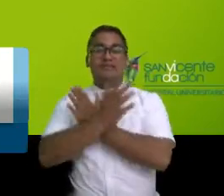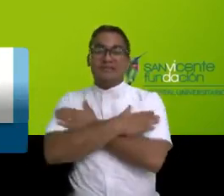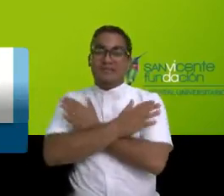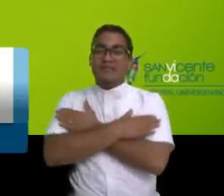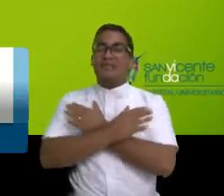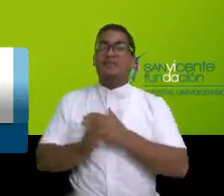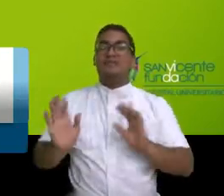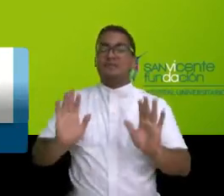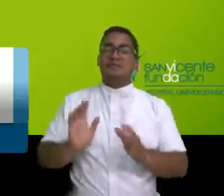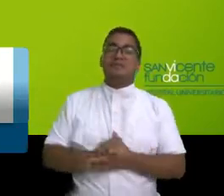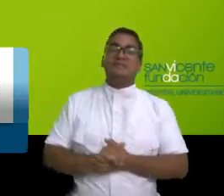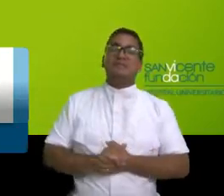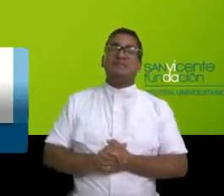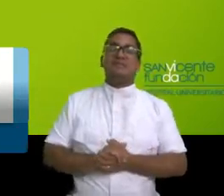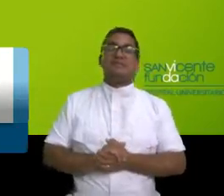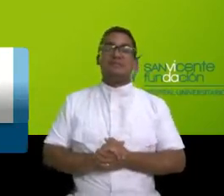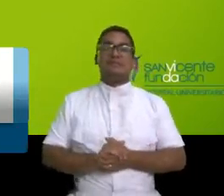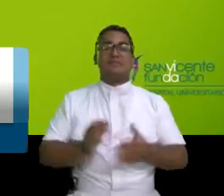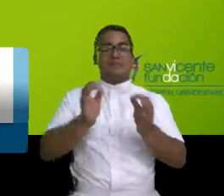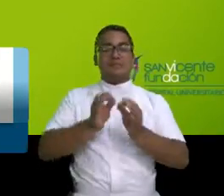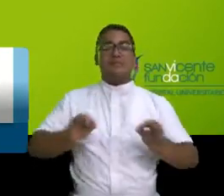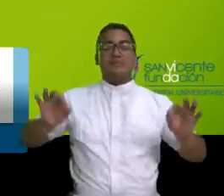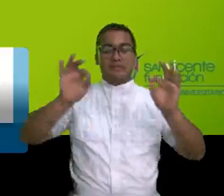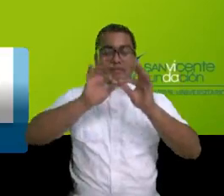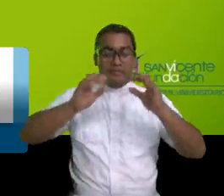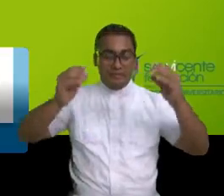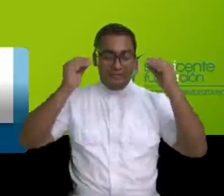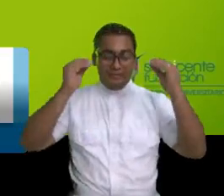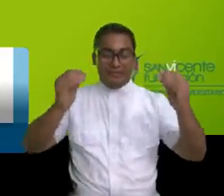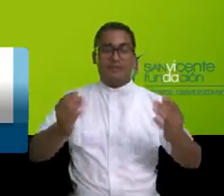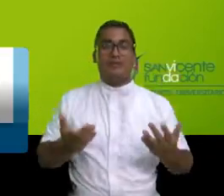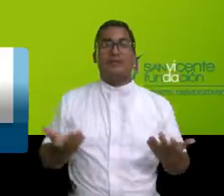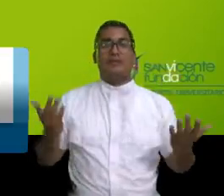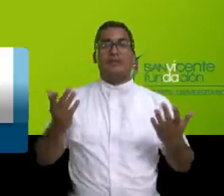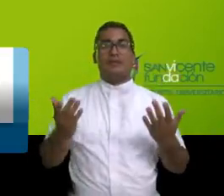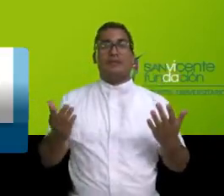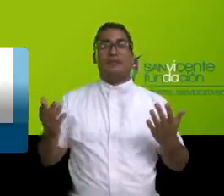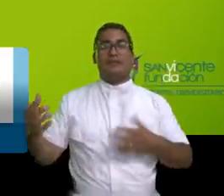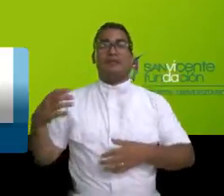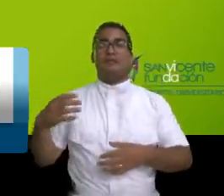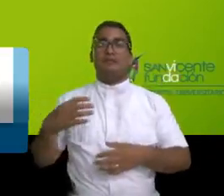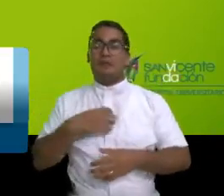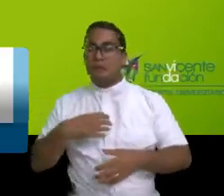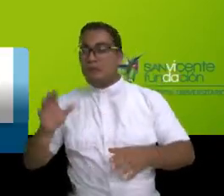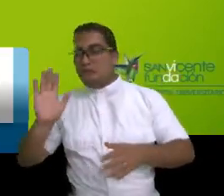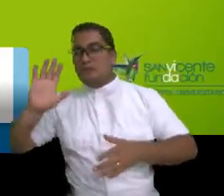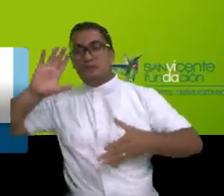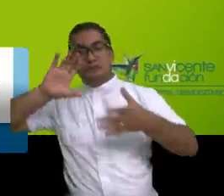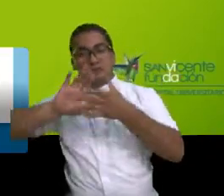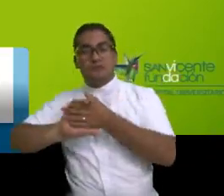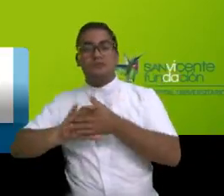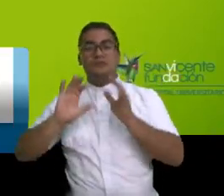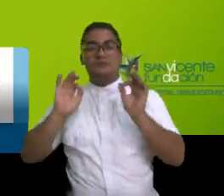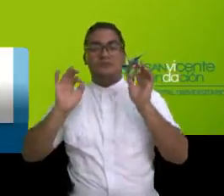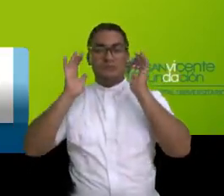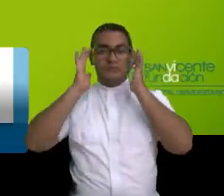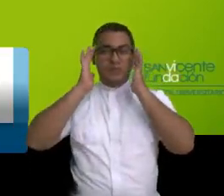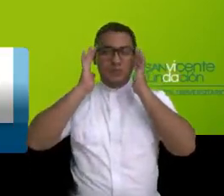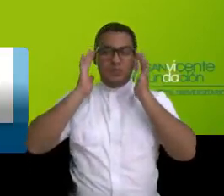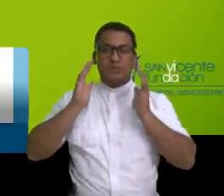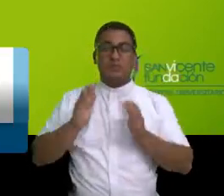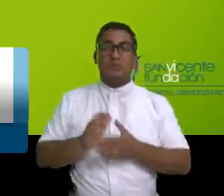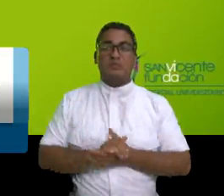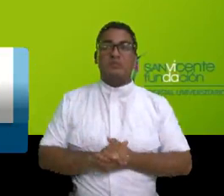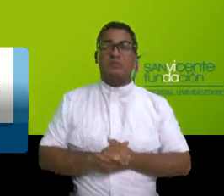Y ese es algo de educación que nunca lo vamos a perder. Entonces, y utilizamos nuestras manos para saludar. Incluso tocamos